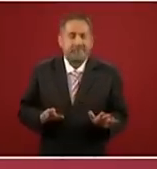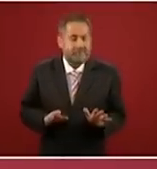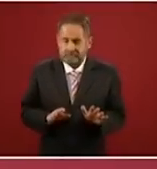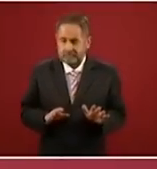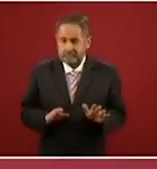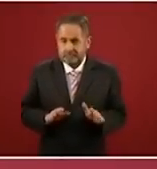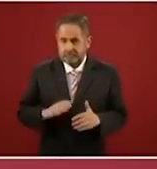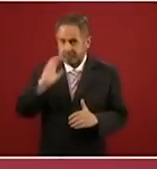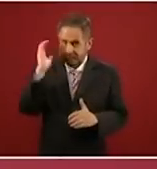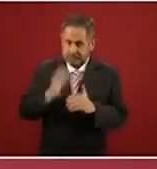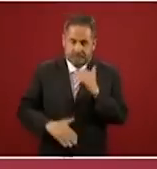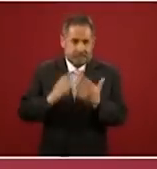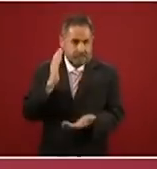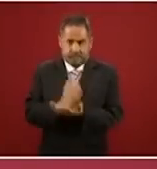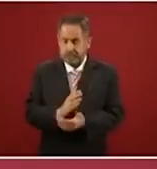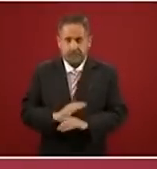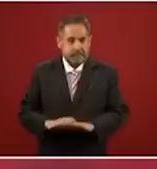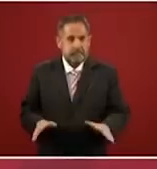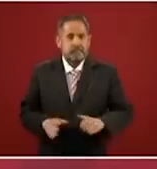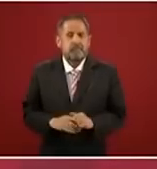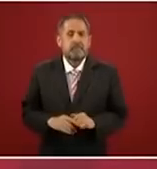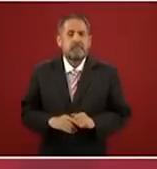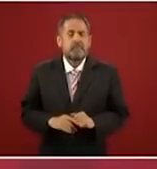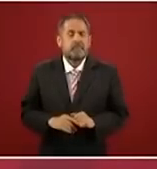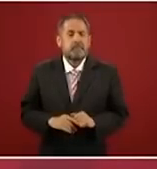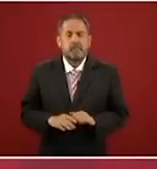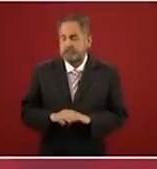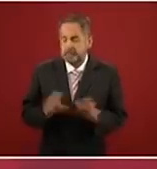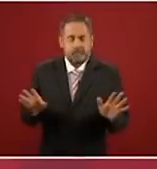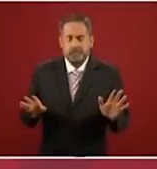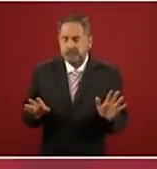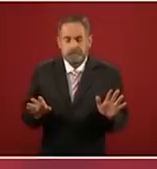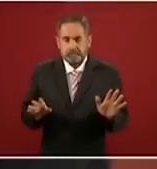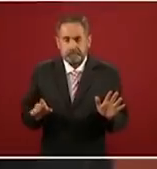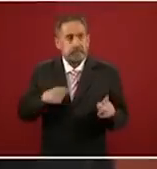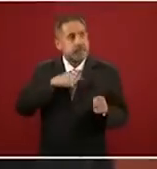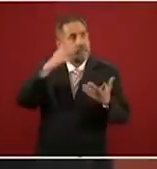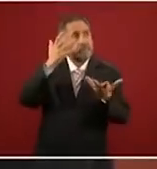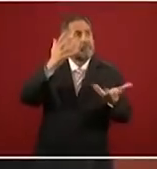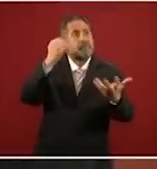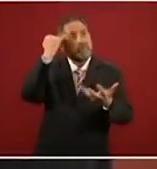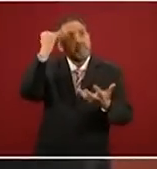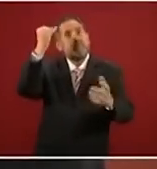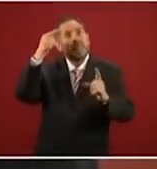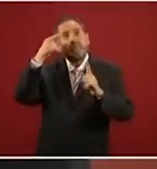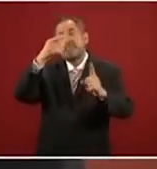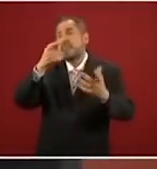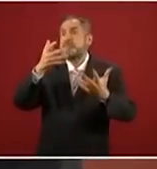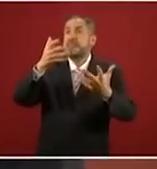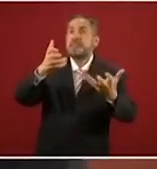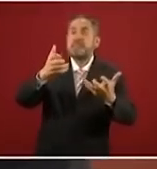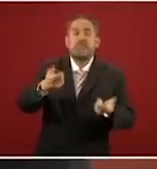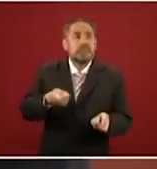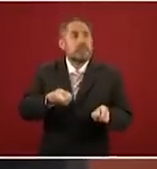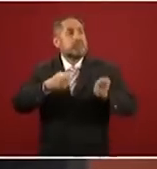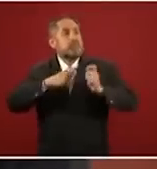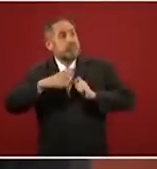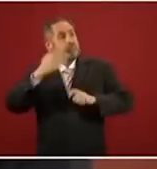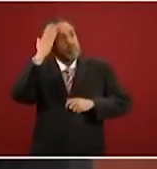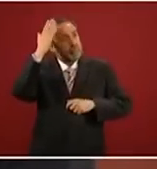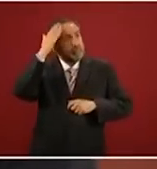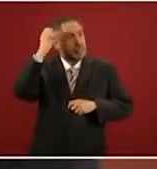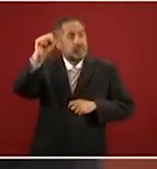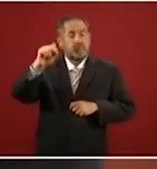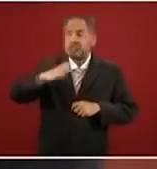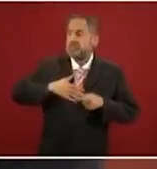eso se termina que no estén con la aspiración de que ellos van a ser los líderes de las